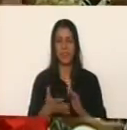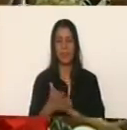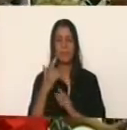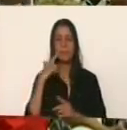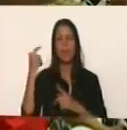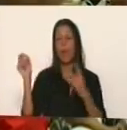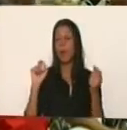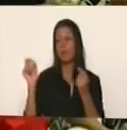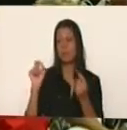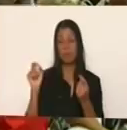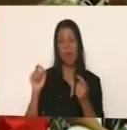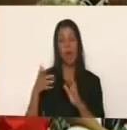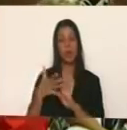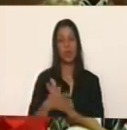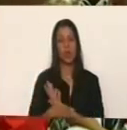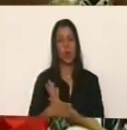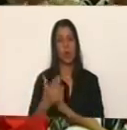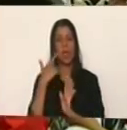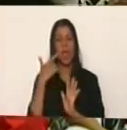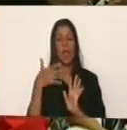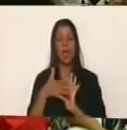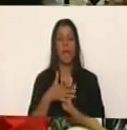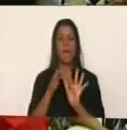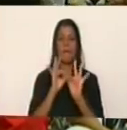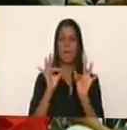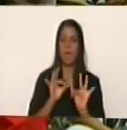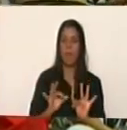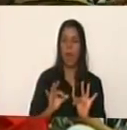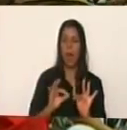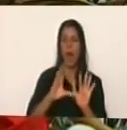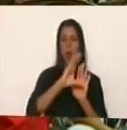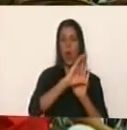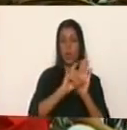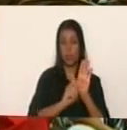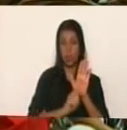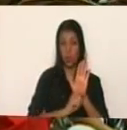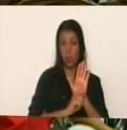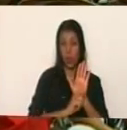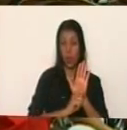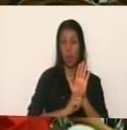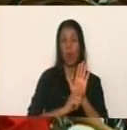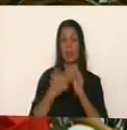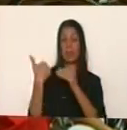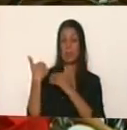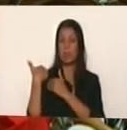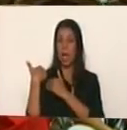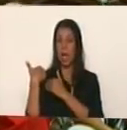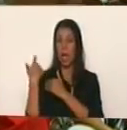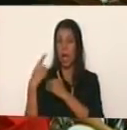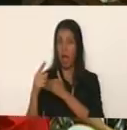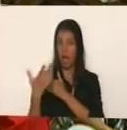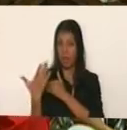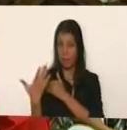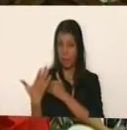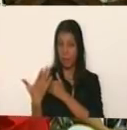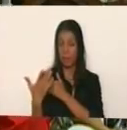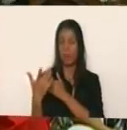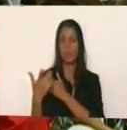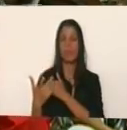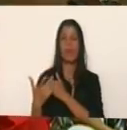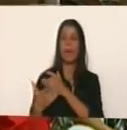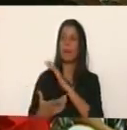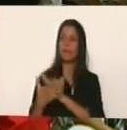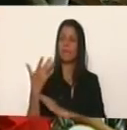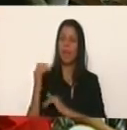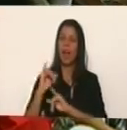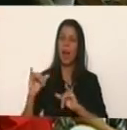el sustituir la noción de constitución otorgada y más bien ir a